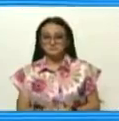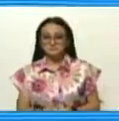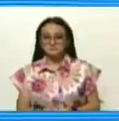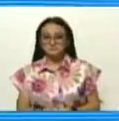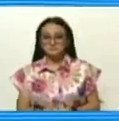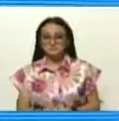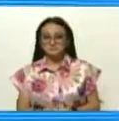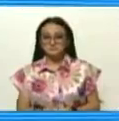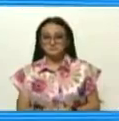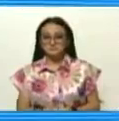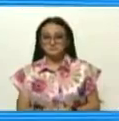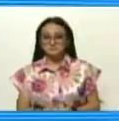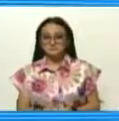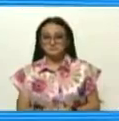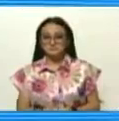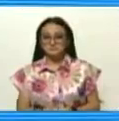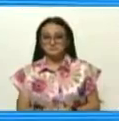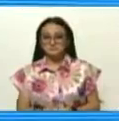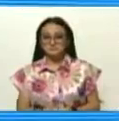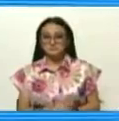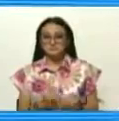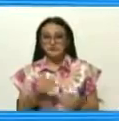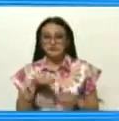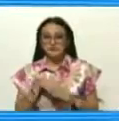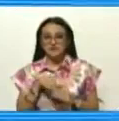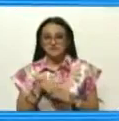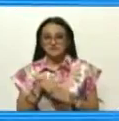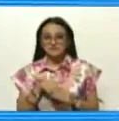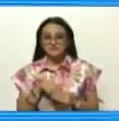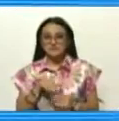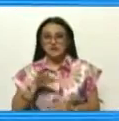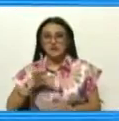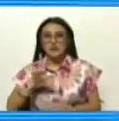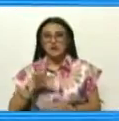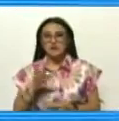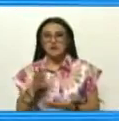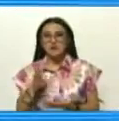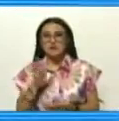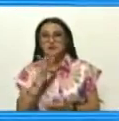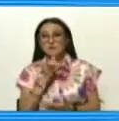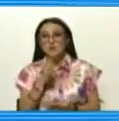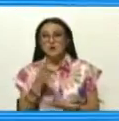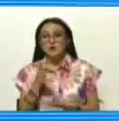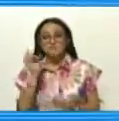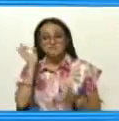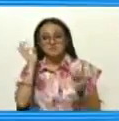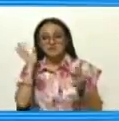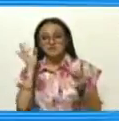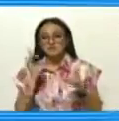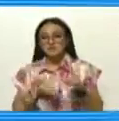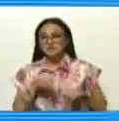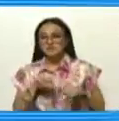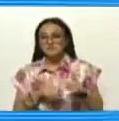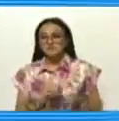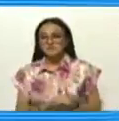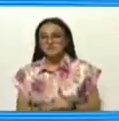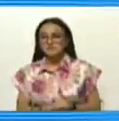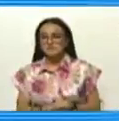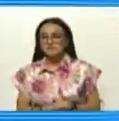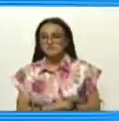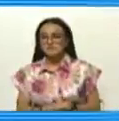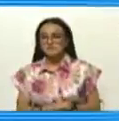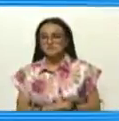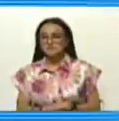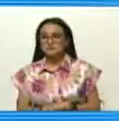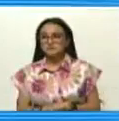tenemos oportunidad, hacemos una elección y dijera Lula, cuando no hay, la inventan. Algo inventan ustedes.